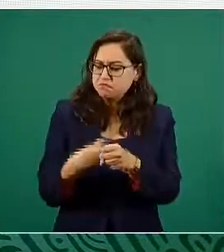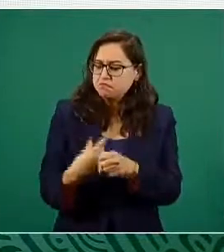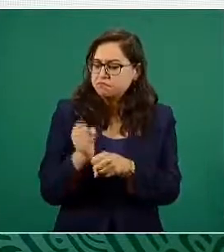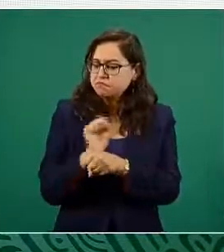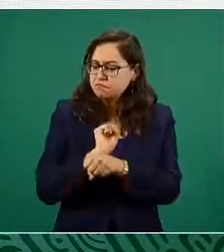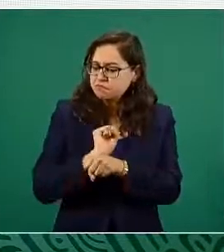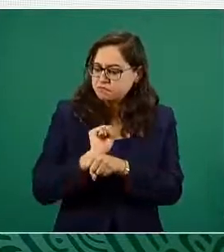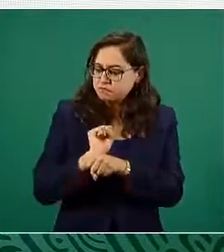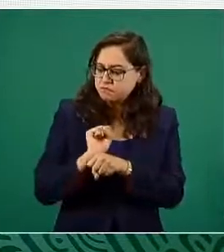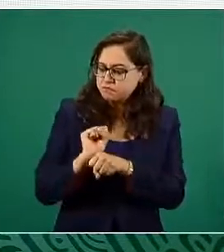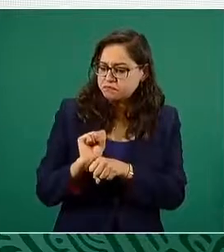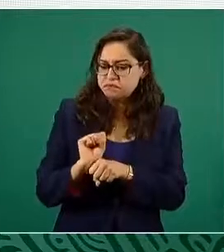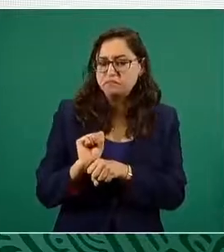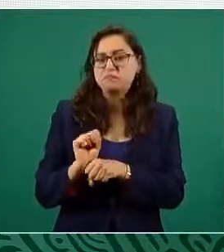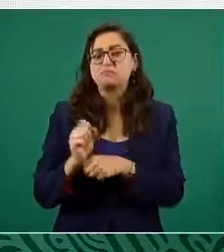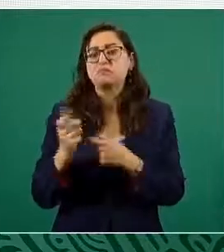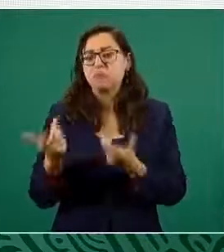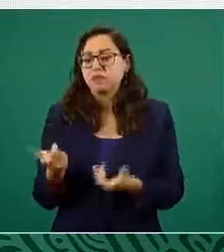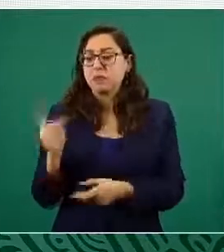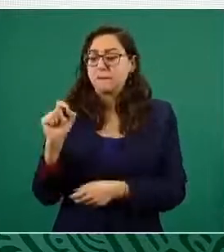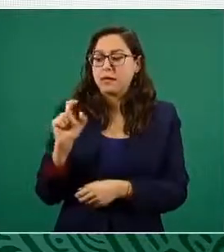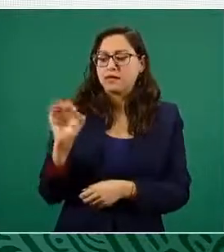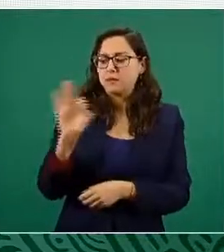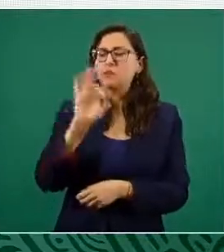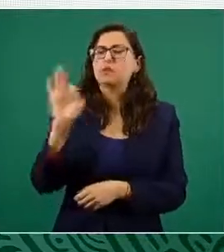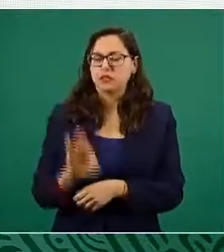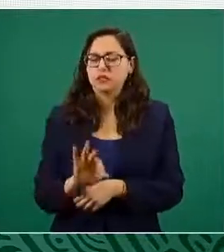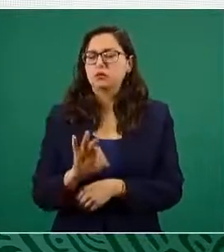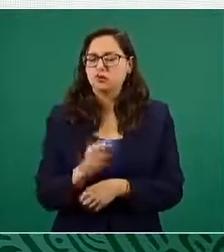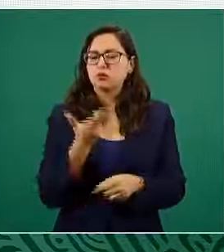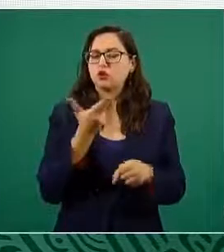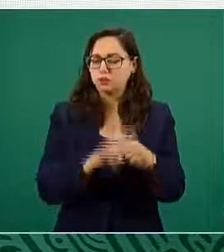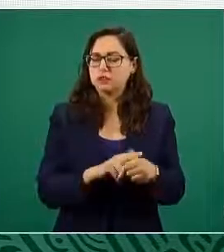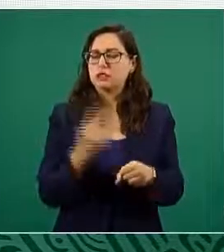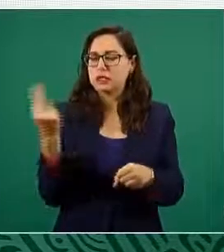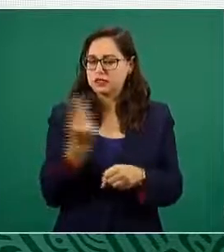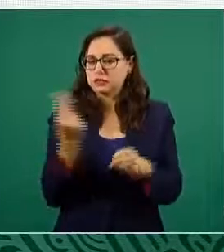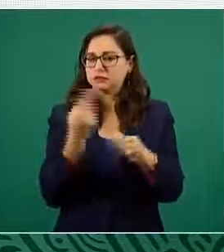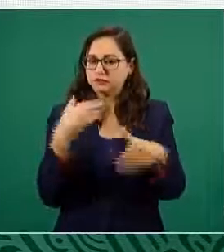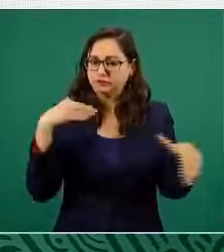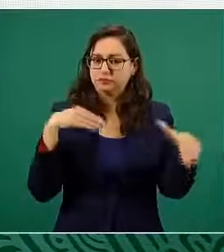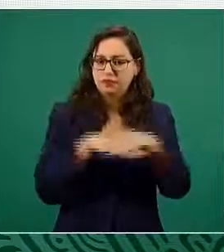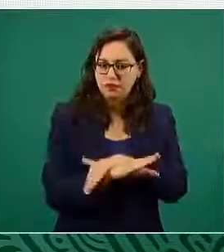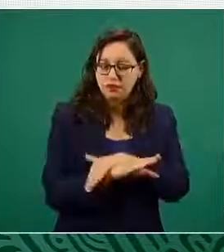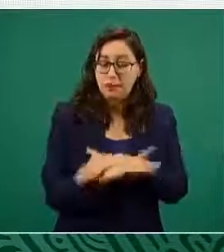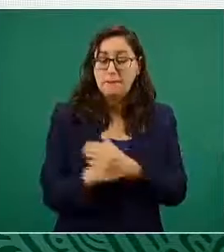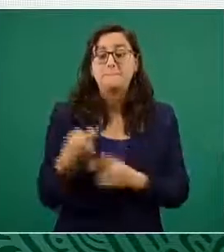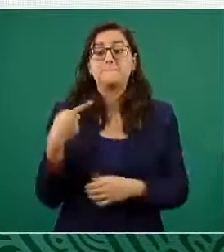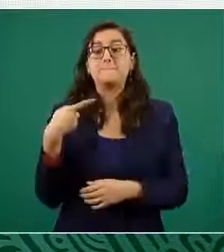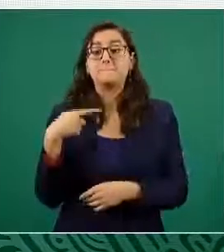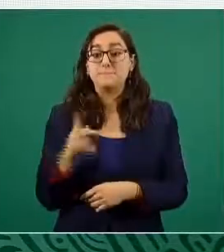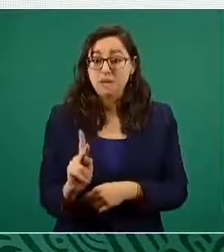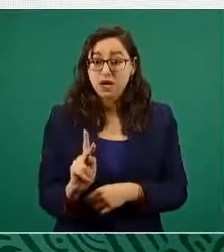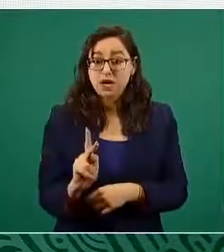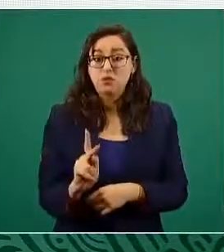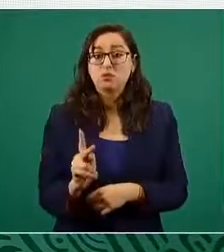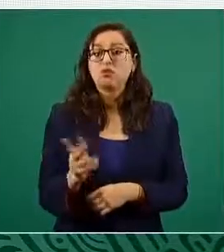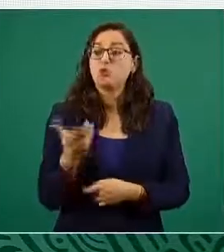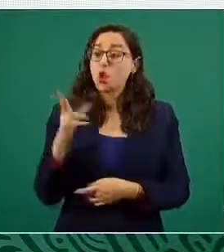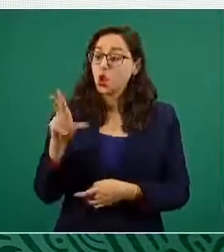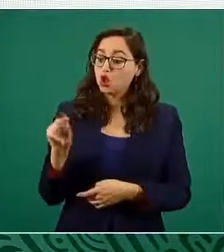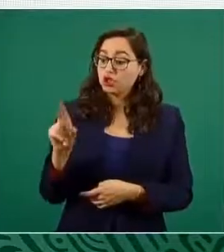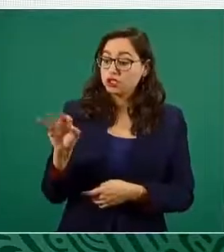ambulatoriamente. Cerca del 20% se hospitalizan. En ambos casos, la gran mayoría, que también es cerca del 80%,